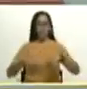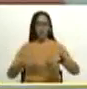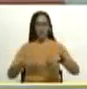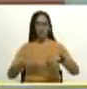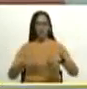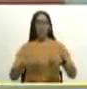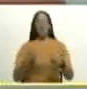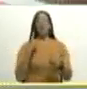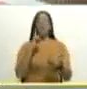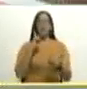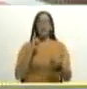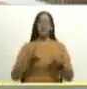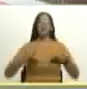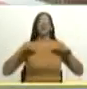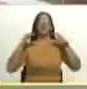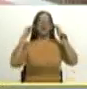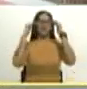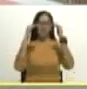Y